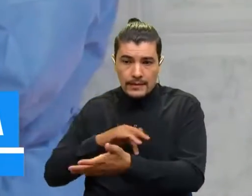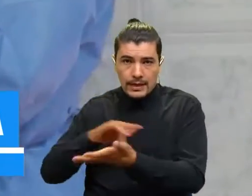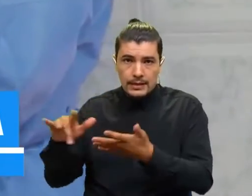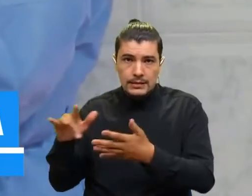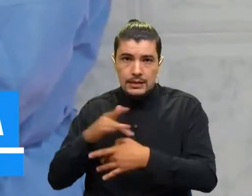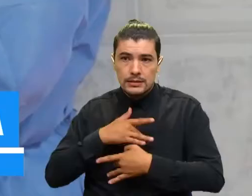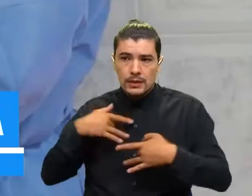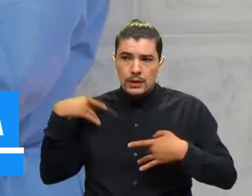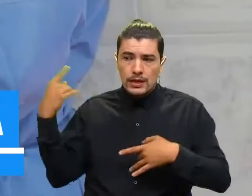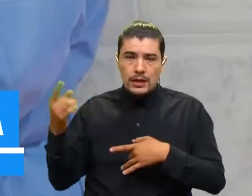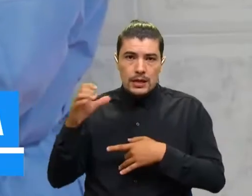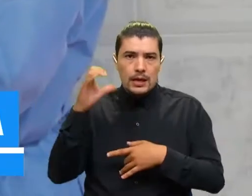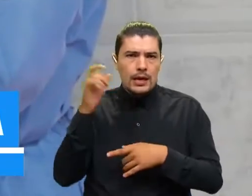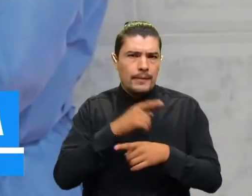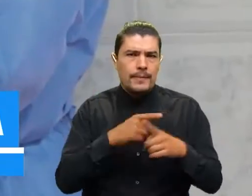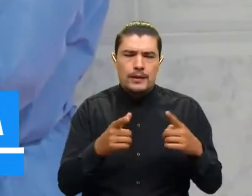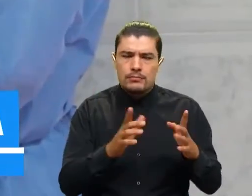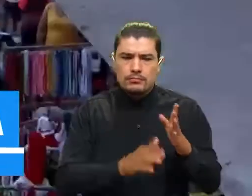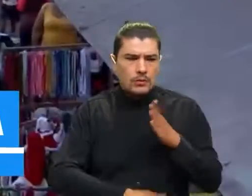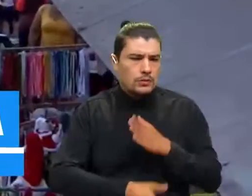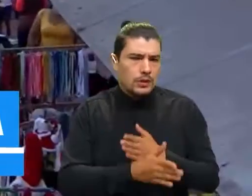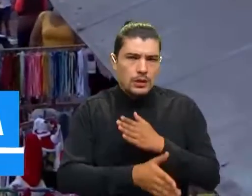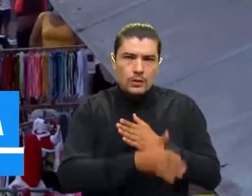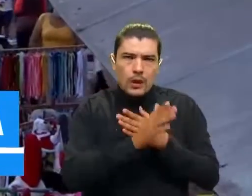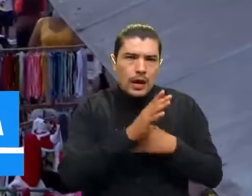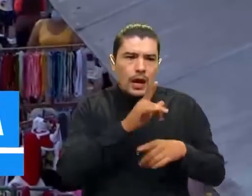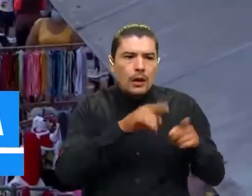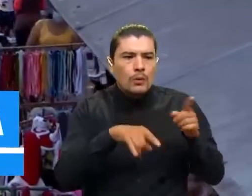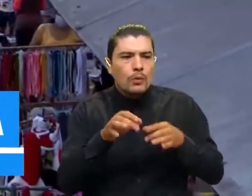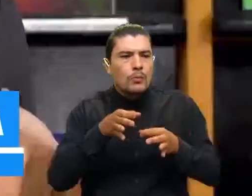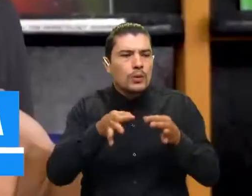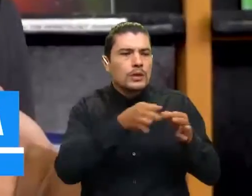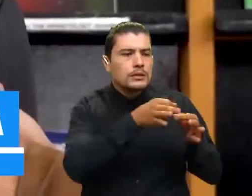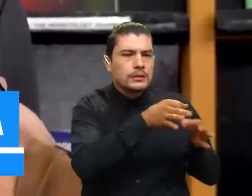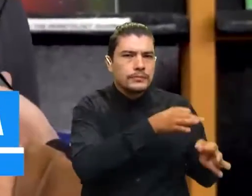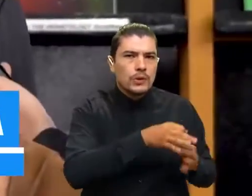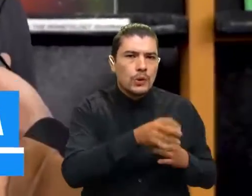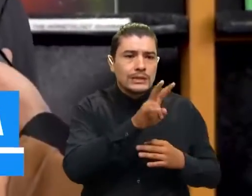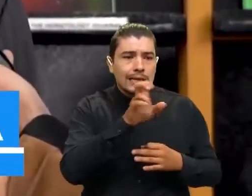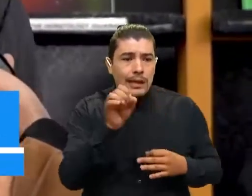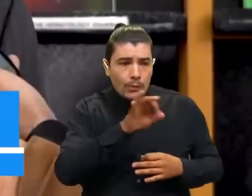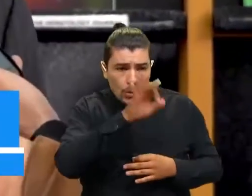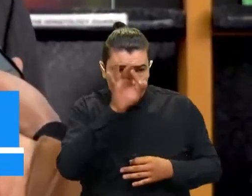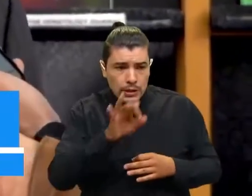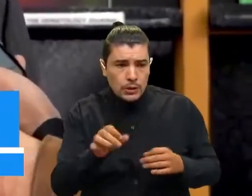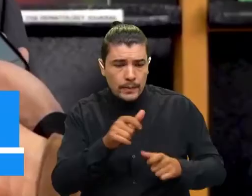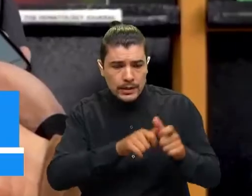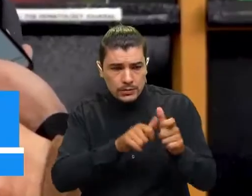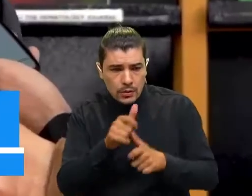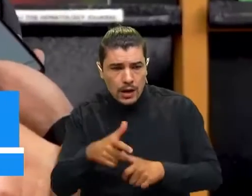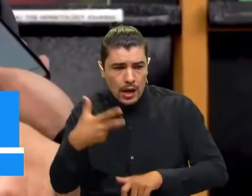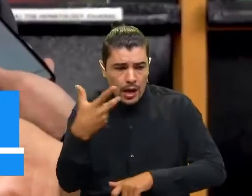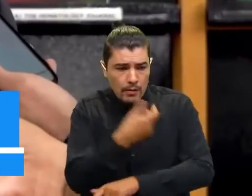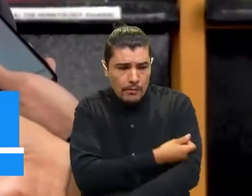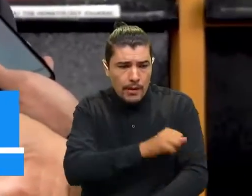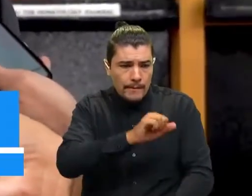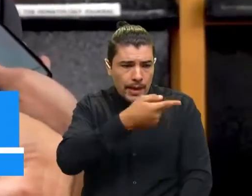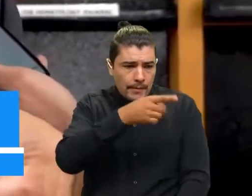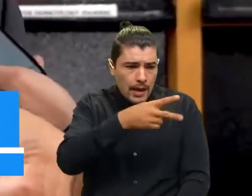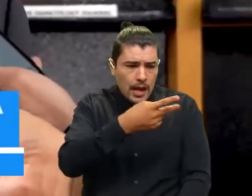el ministro de Salud de eliminar el uso obligatorio del tapabocas en lugares públicos. Una medida que, desafortunadamente, hay que decirlo, puede